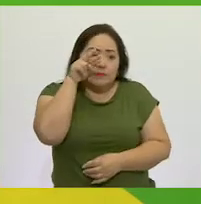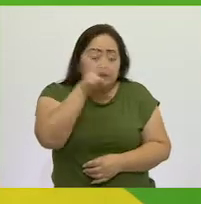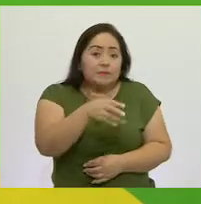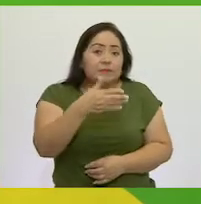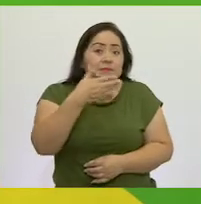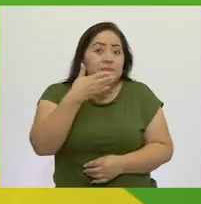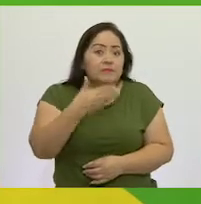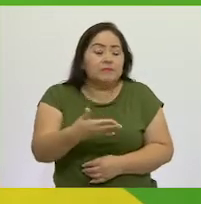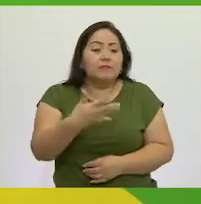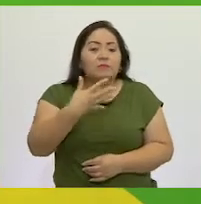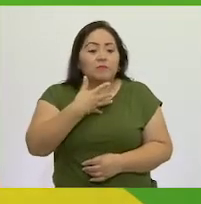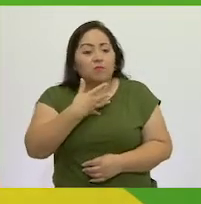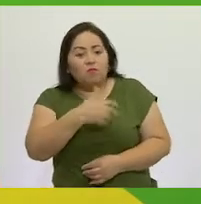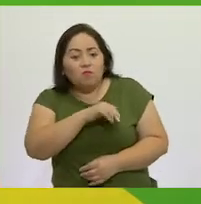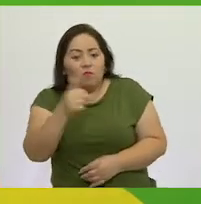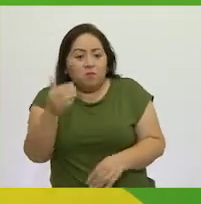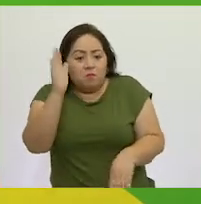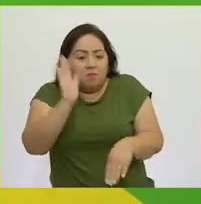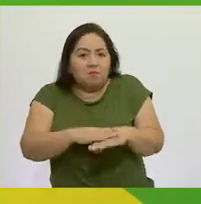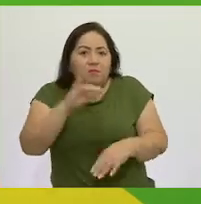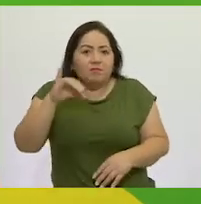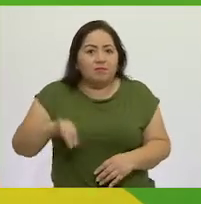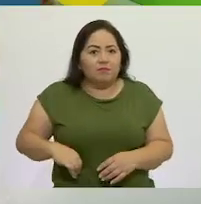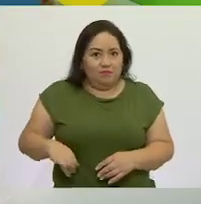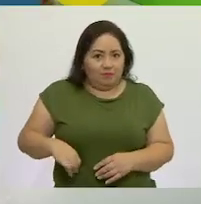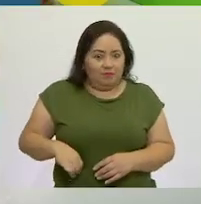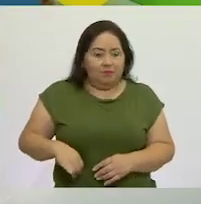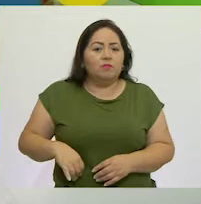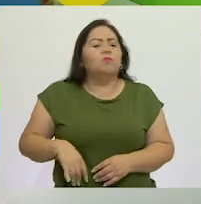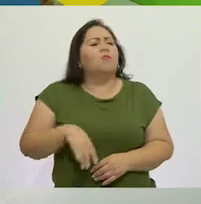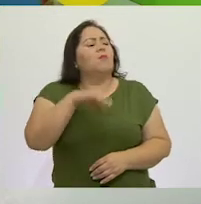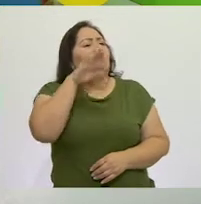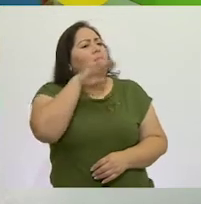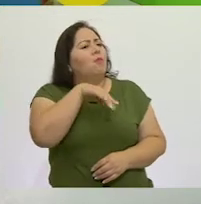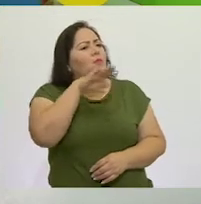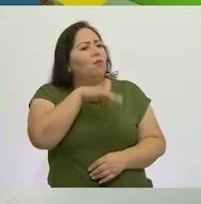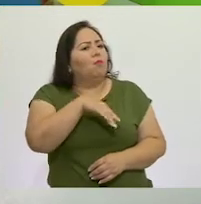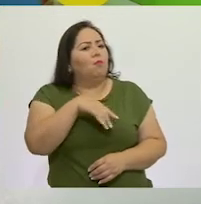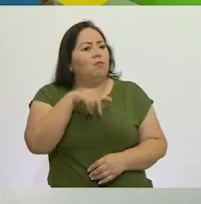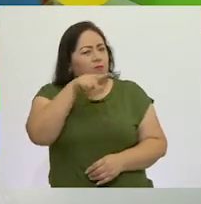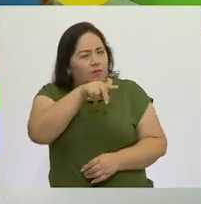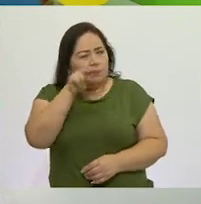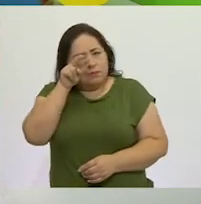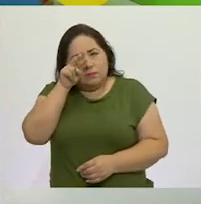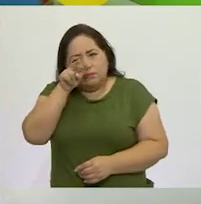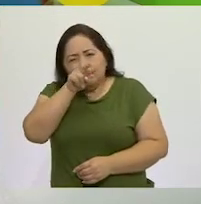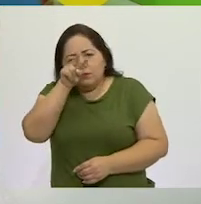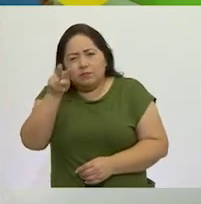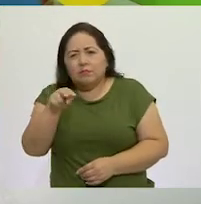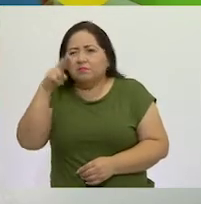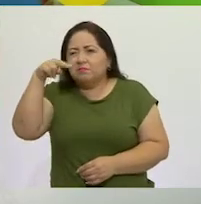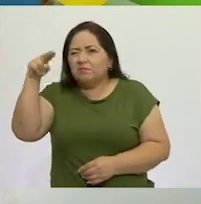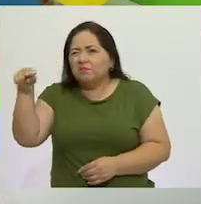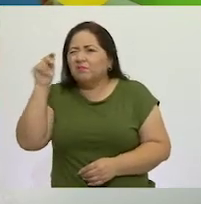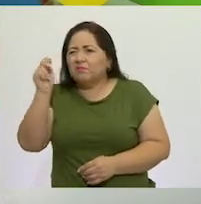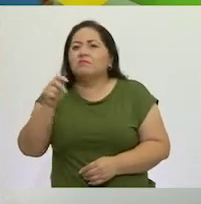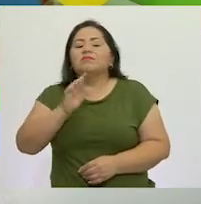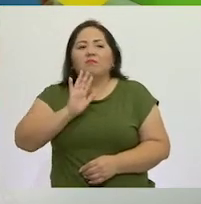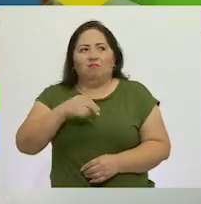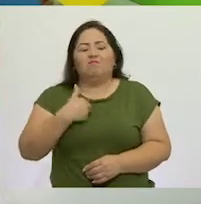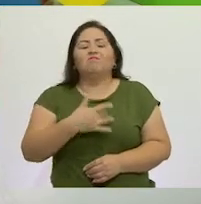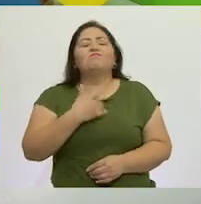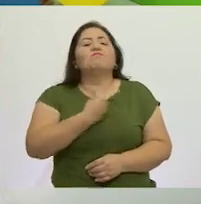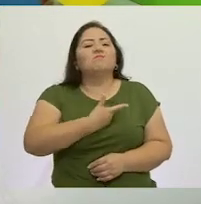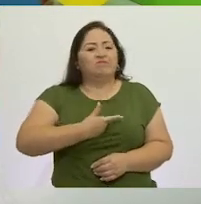si encuentras más detalles interesantes. Oye, Itza, esto de observar y describir pinturas ya me